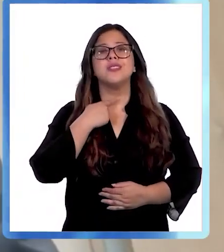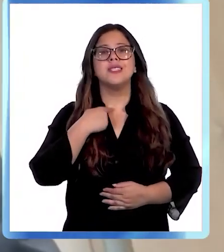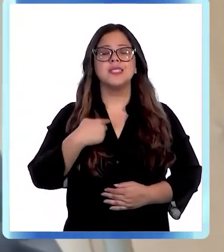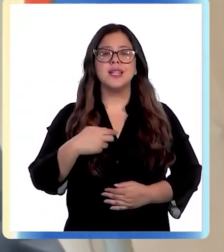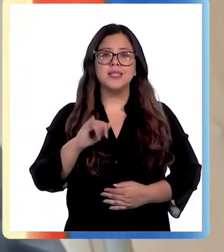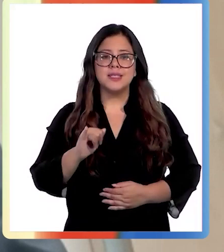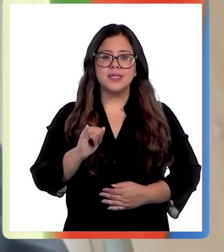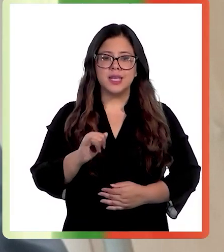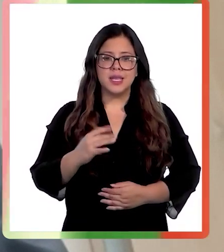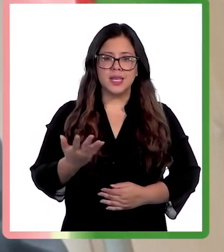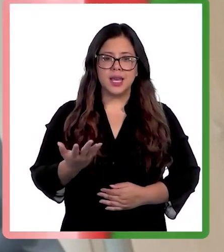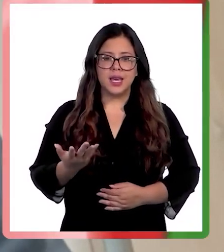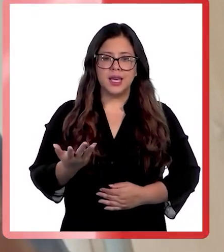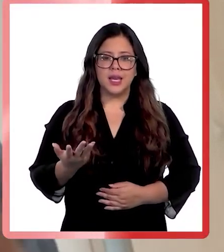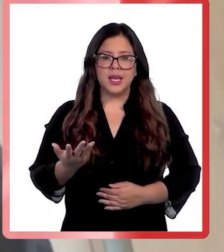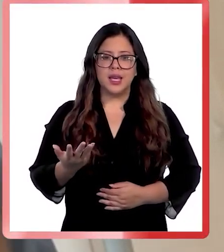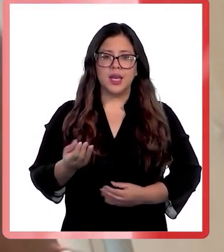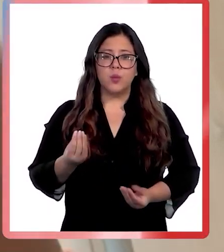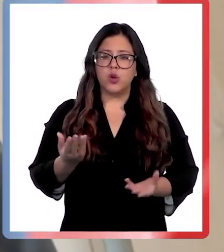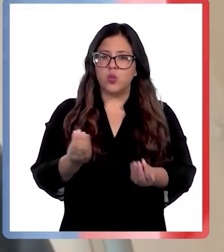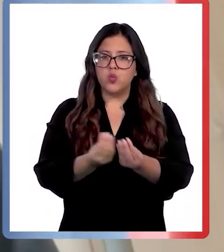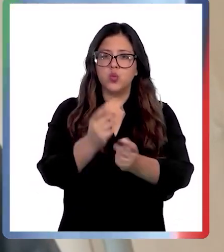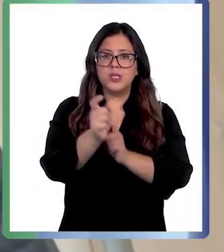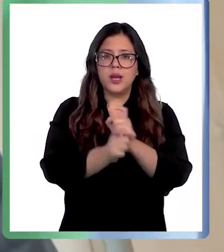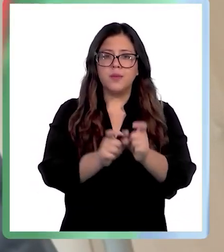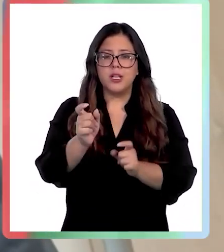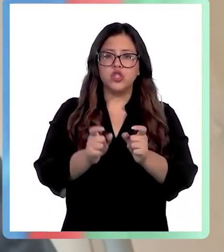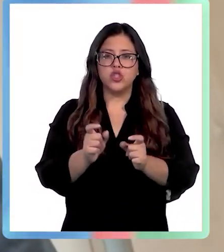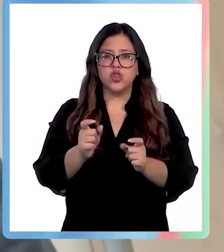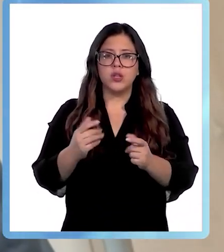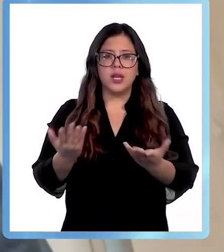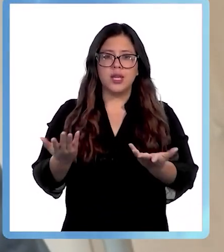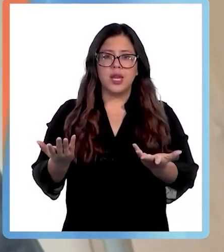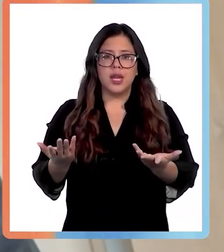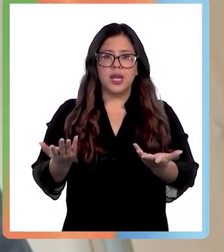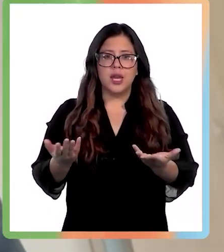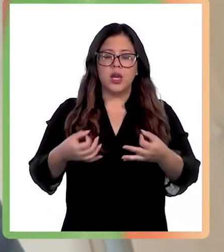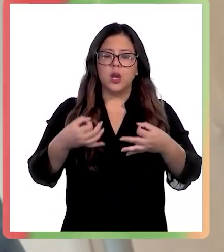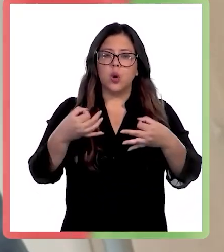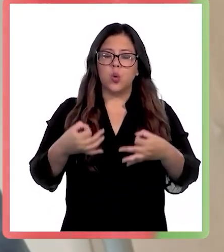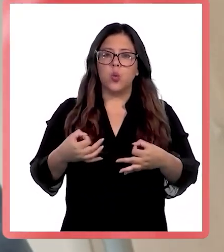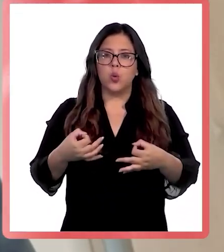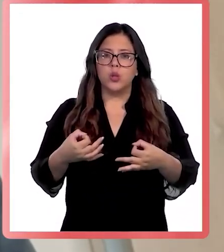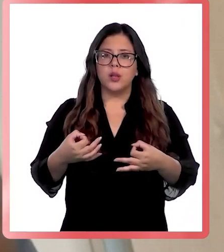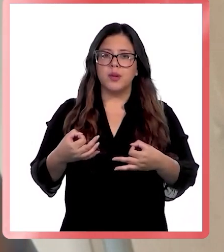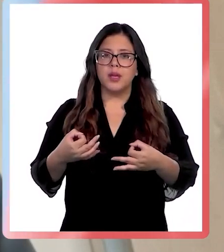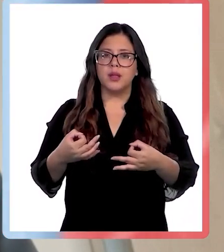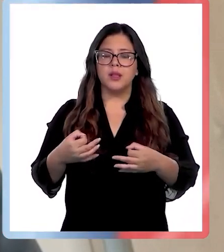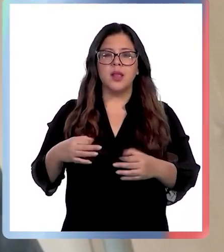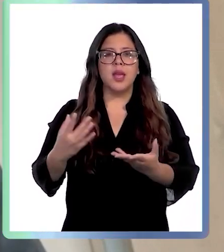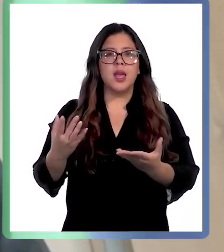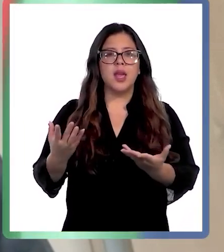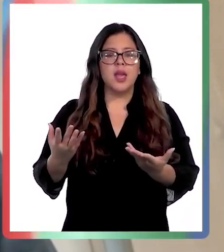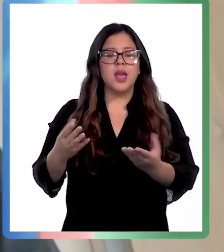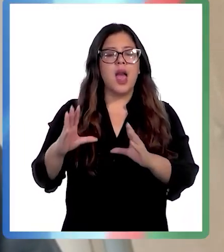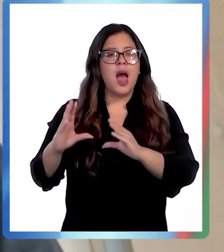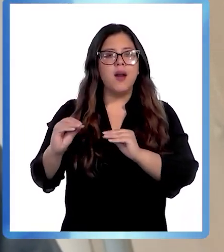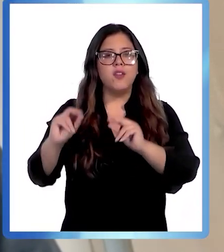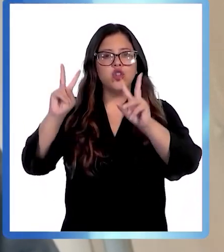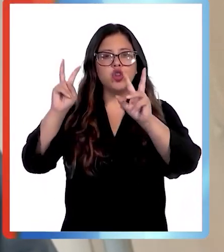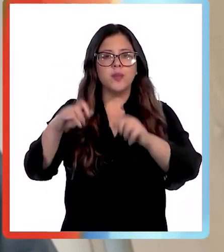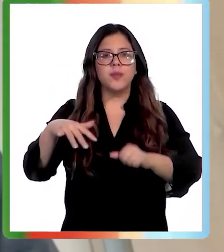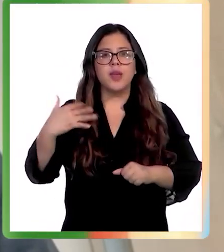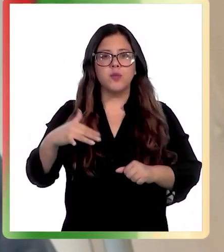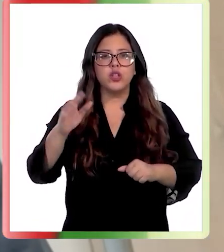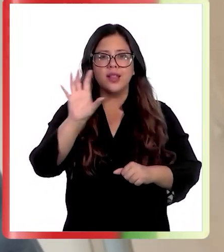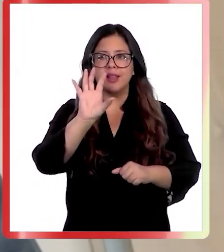es algo que, bueno, que había muchas personas que están hablando de la importancia o del impacto que iba a